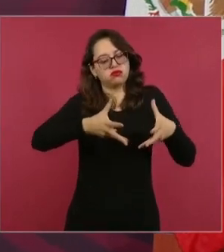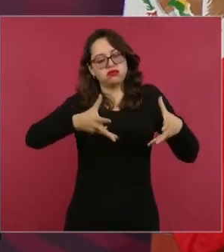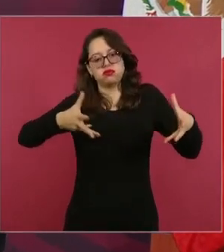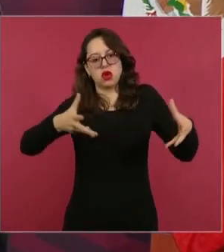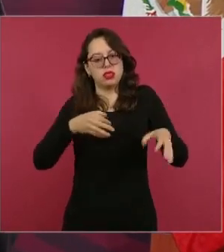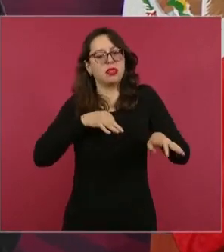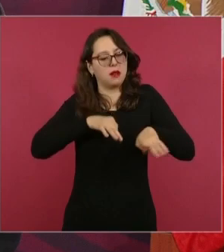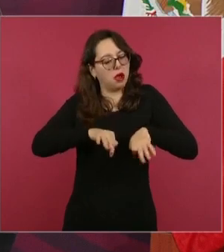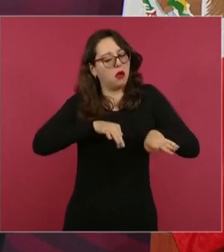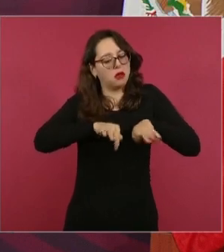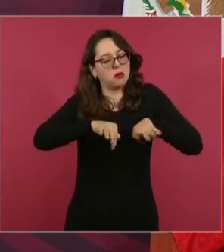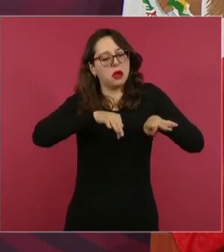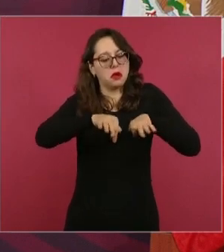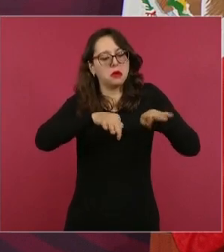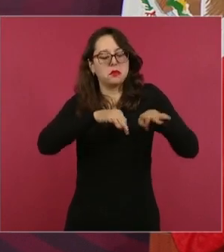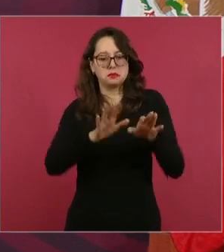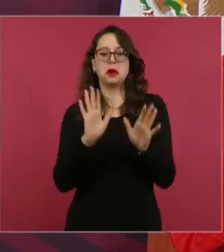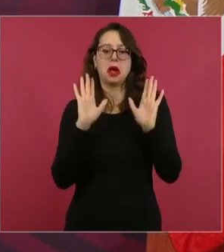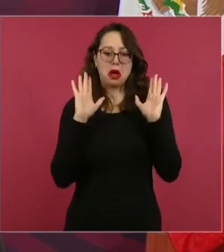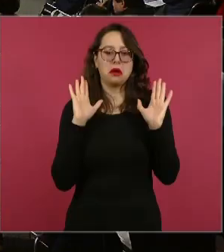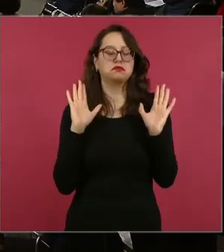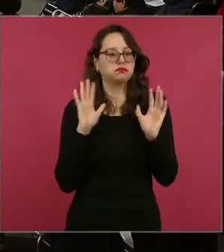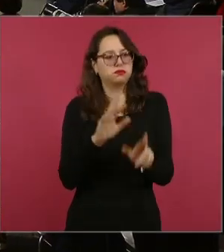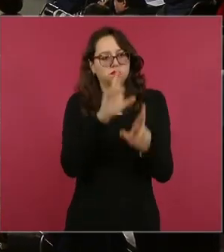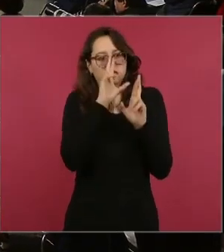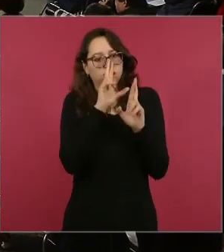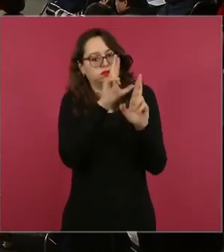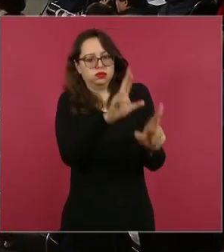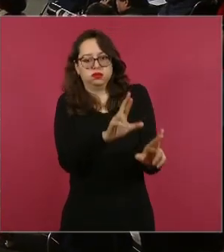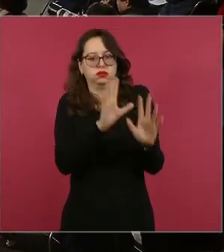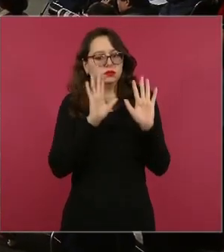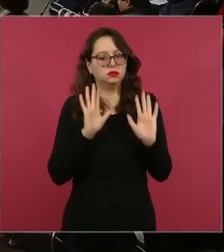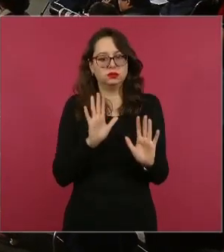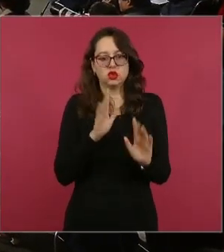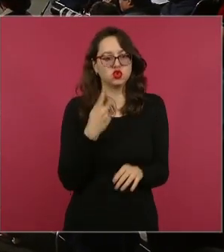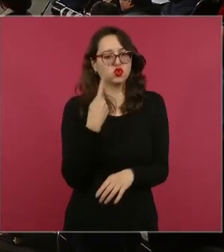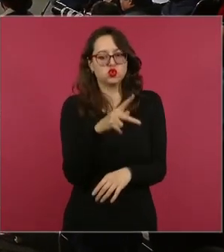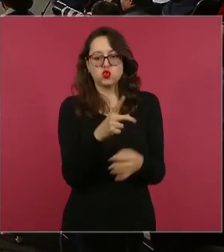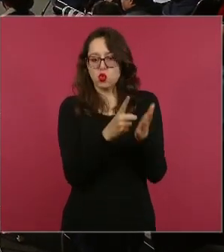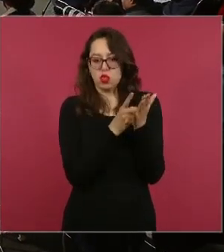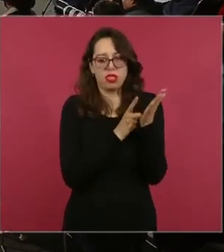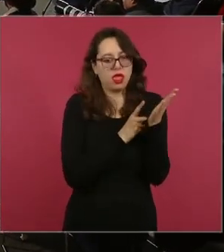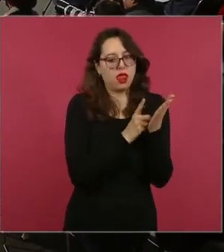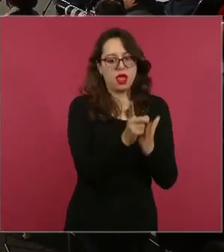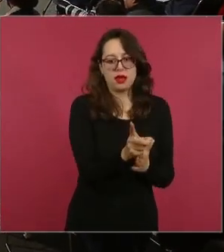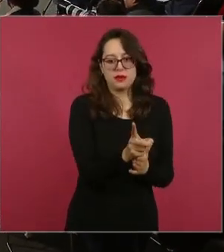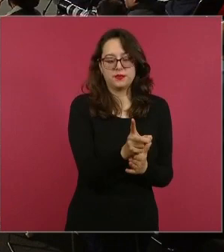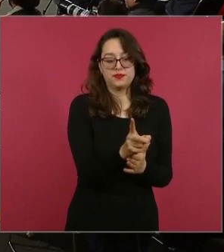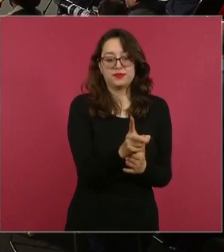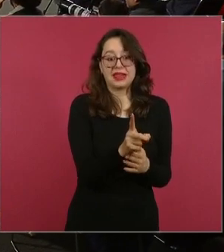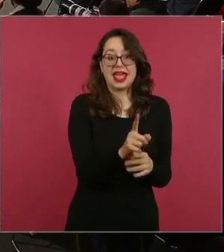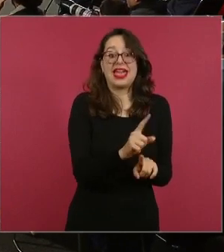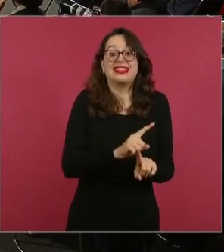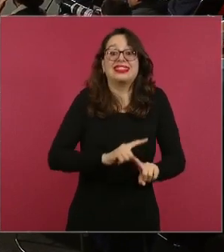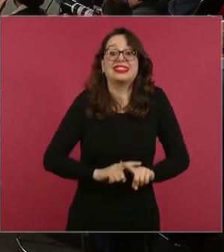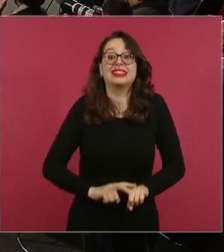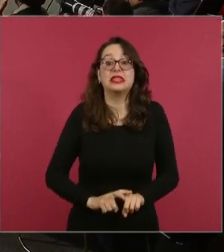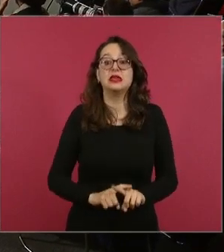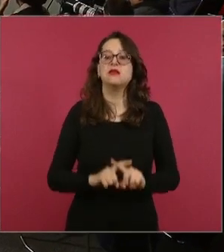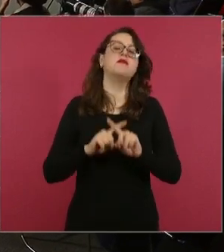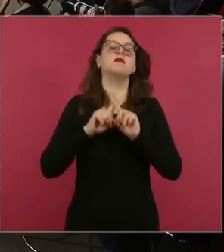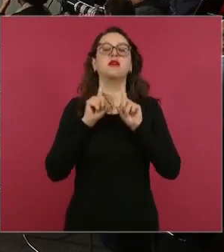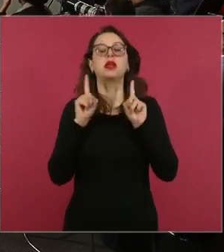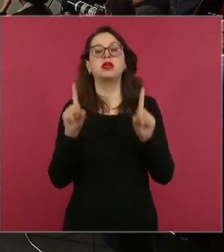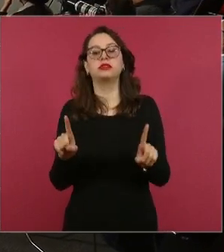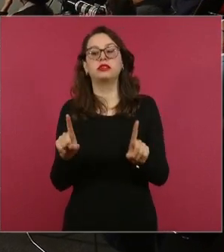reprobable es el caso de los que se elevan o los elevan